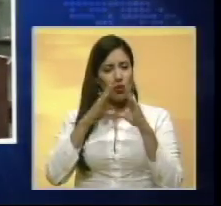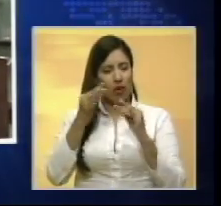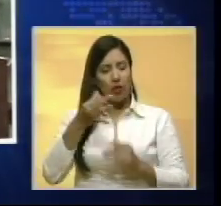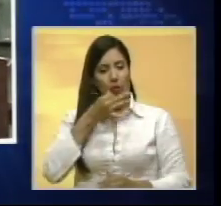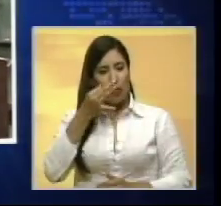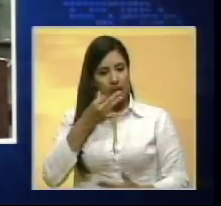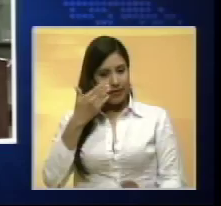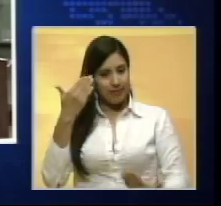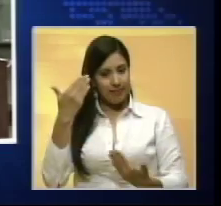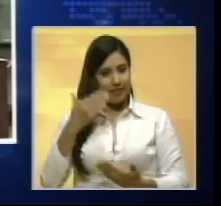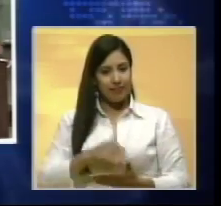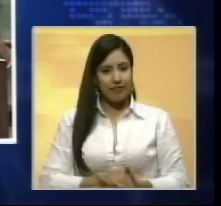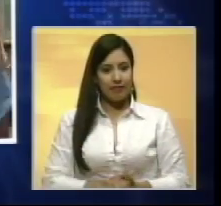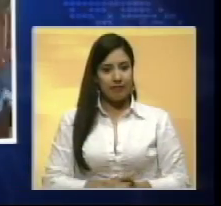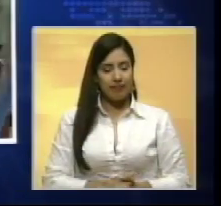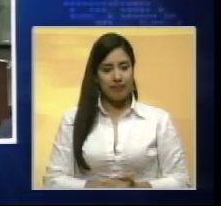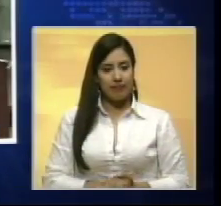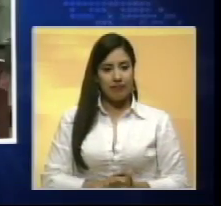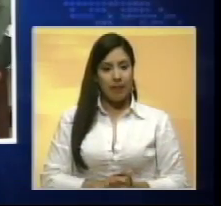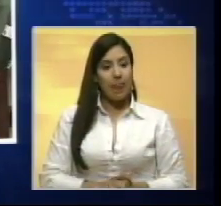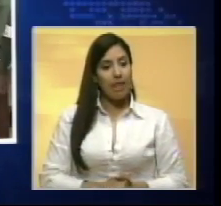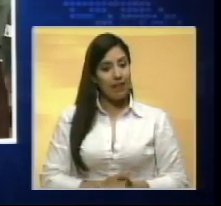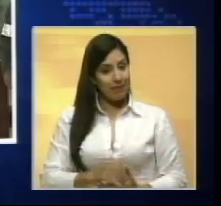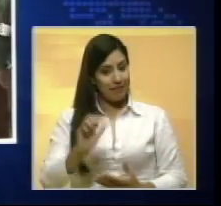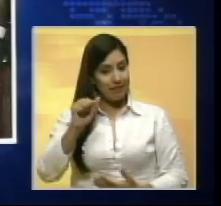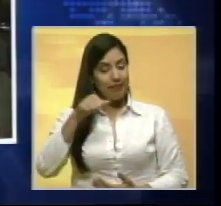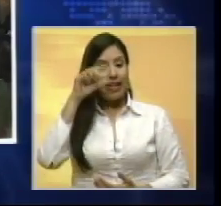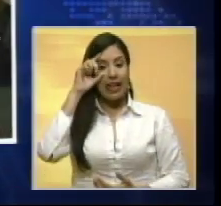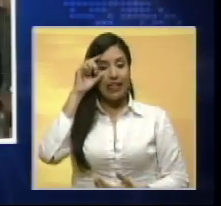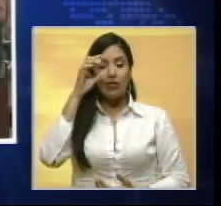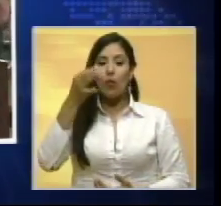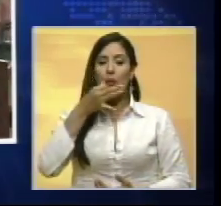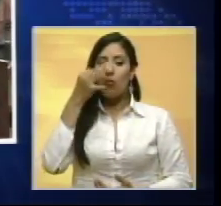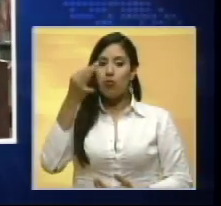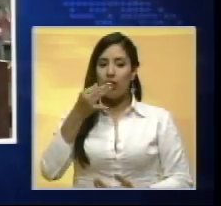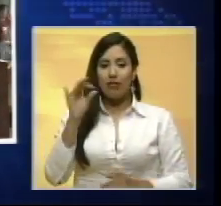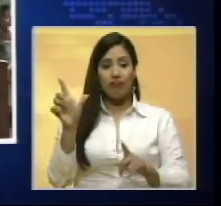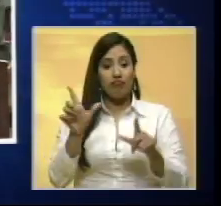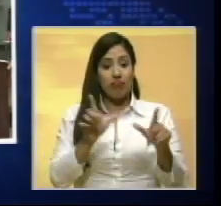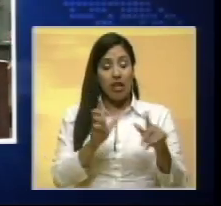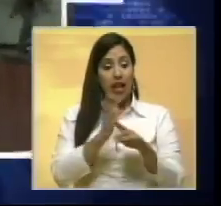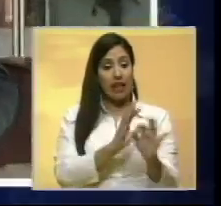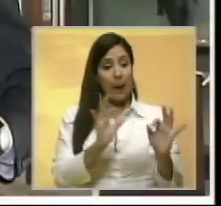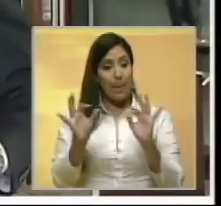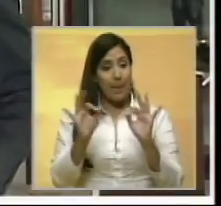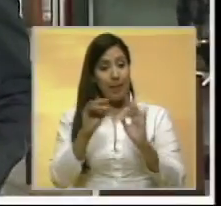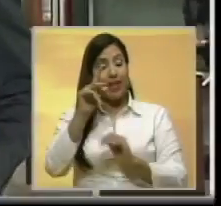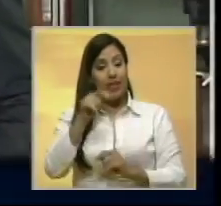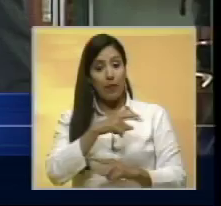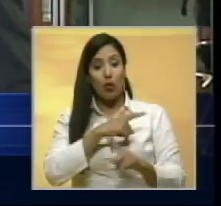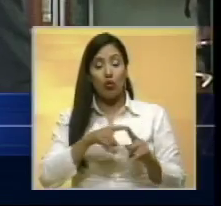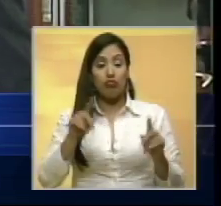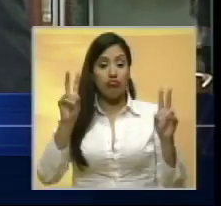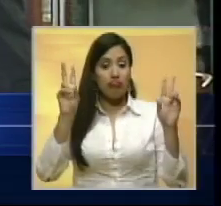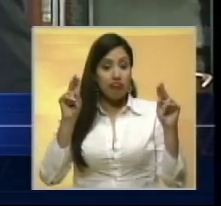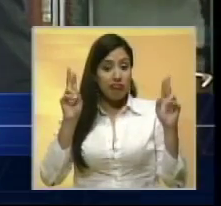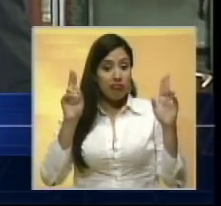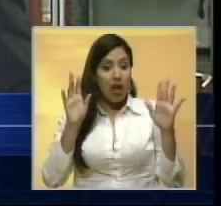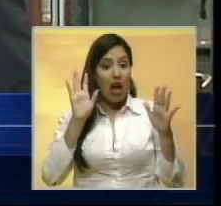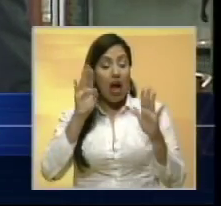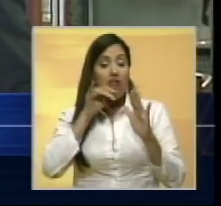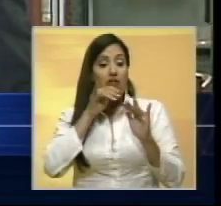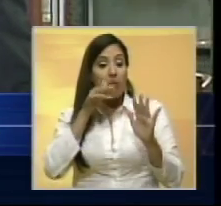información. Cuéntanos, Manuel, buenas tardes, adelante. Así es, Néstor, buenas tardes. Tal y como estaba previsto y también según como